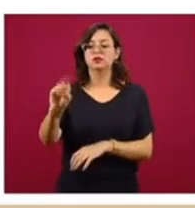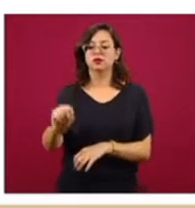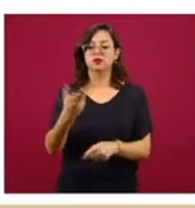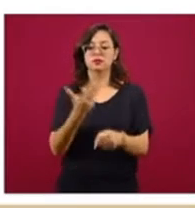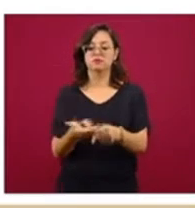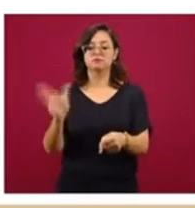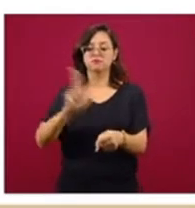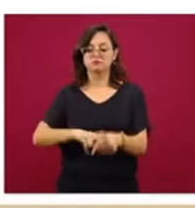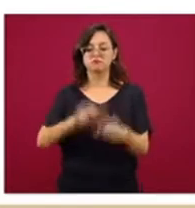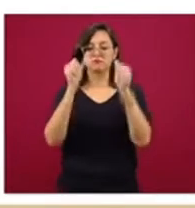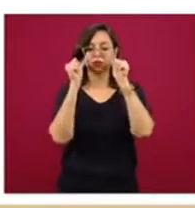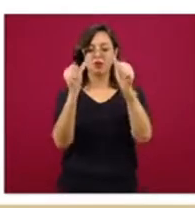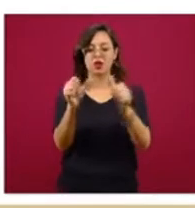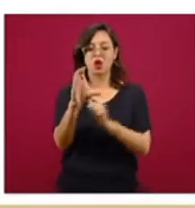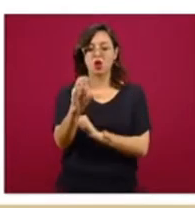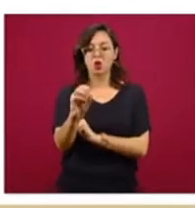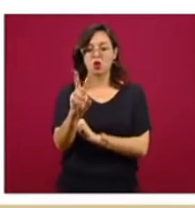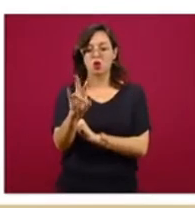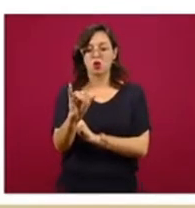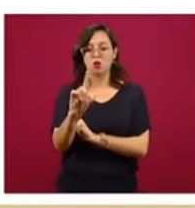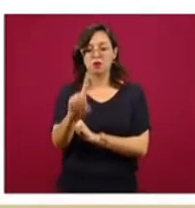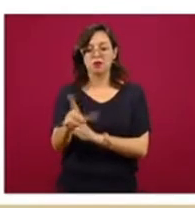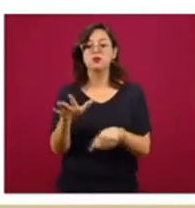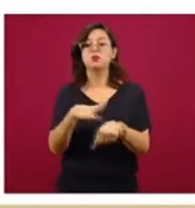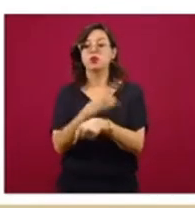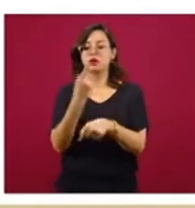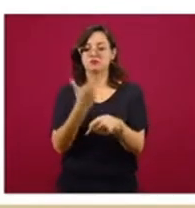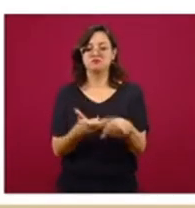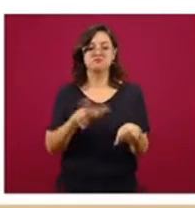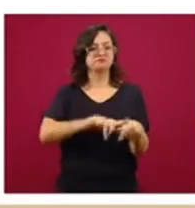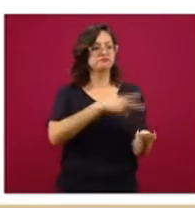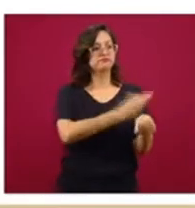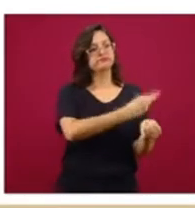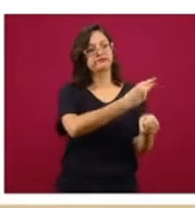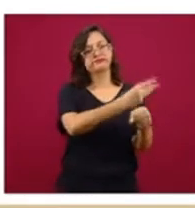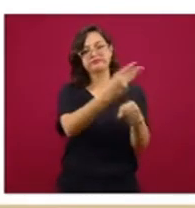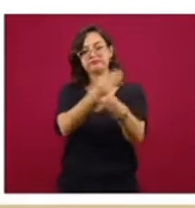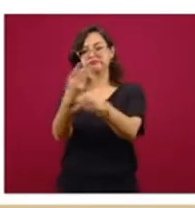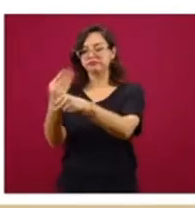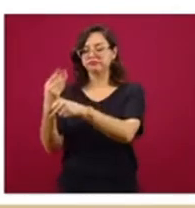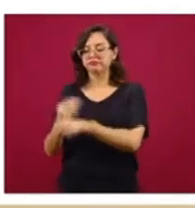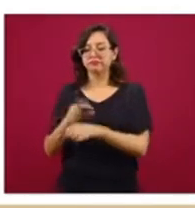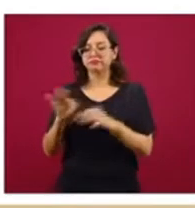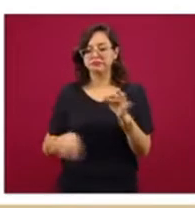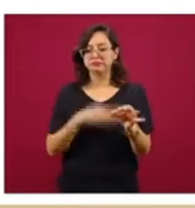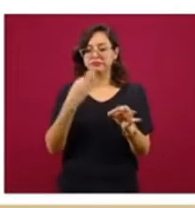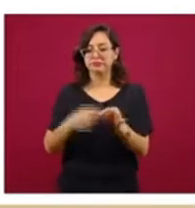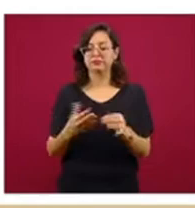899 hospitales COVID por la reconversión hospitalaria. La siguiente.